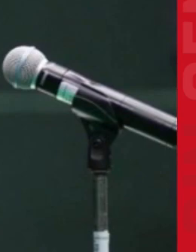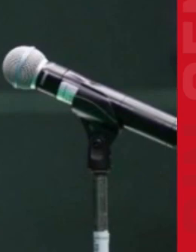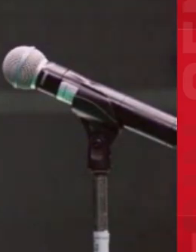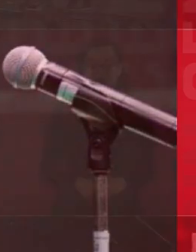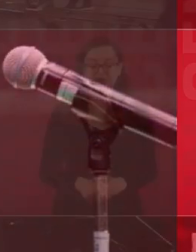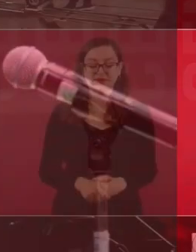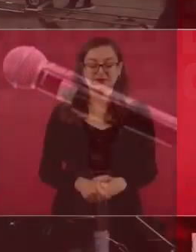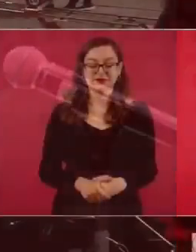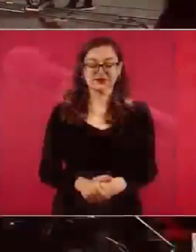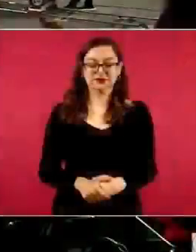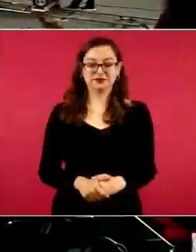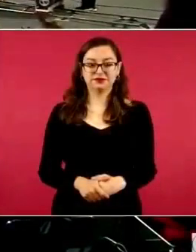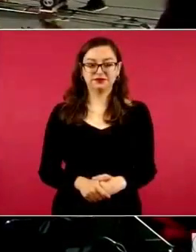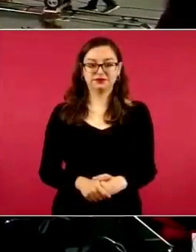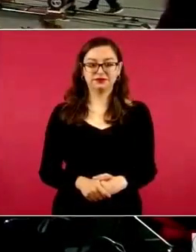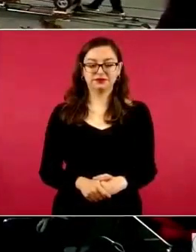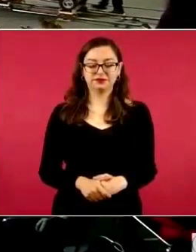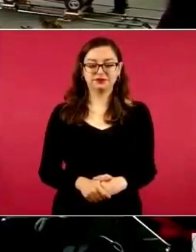Economía.